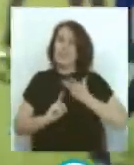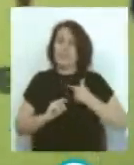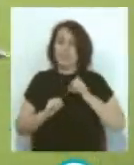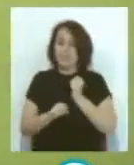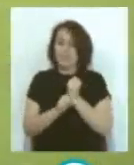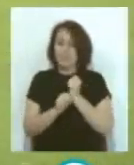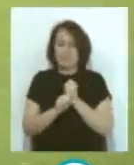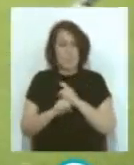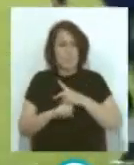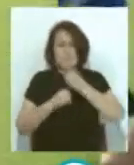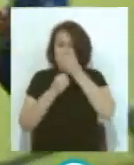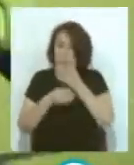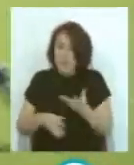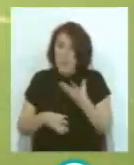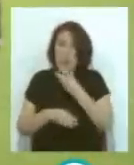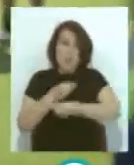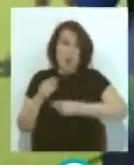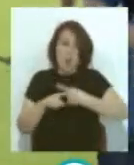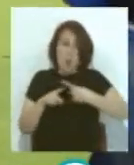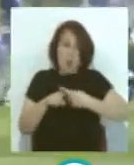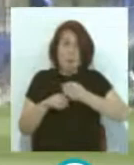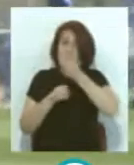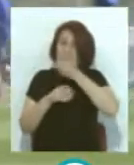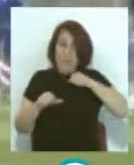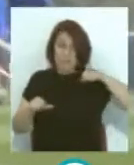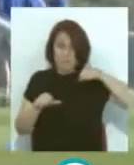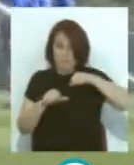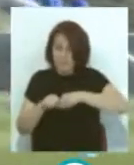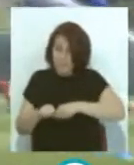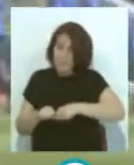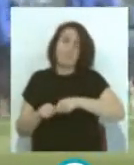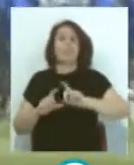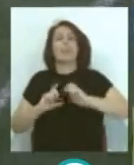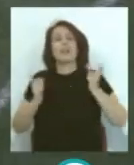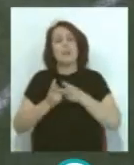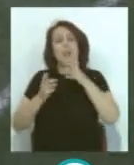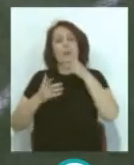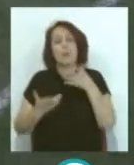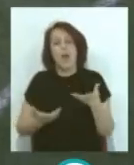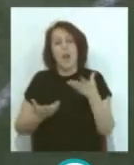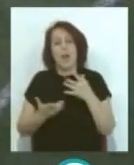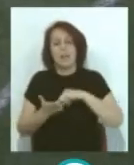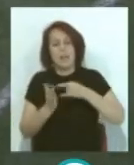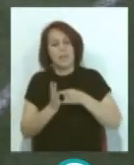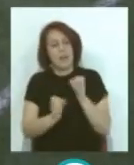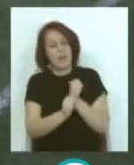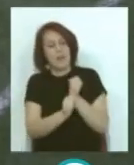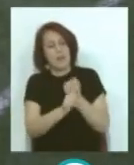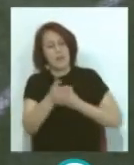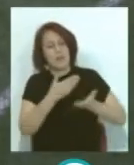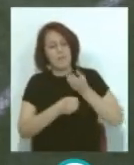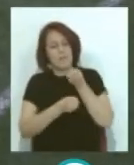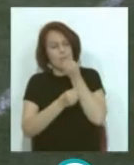se estaba haciendo las cosas muy bien, sacándole muchísimo provecho a la plantilla que tiene por parte del técnico, y esto hace